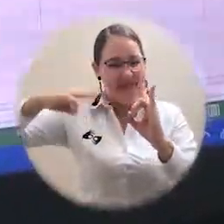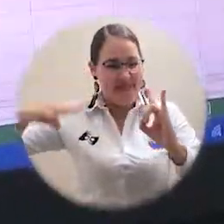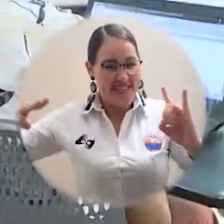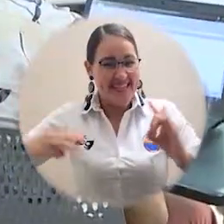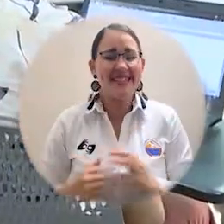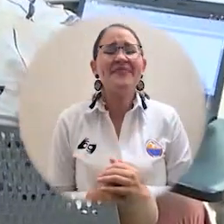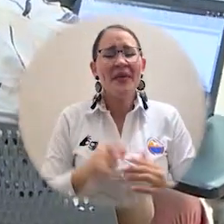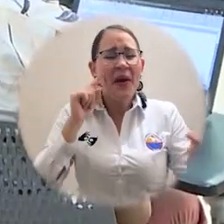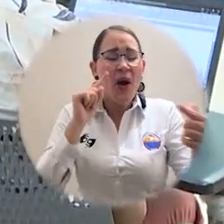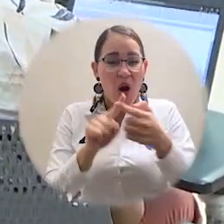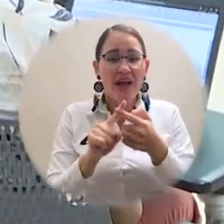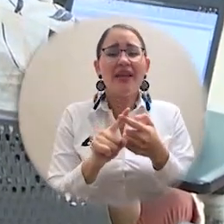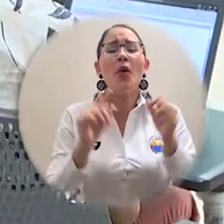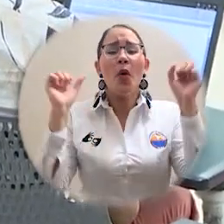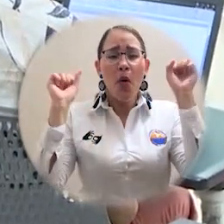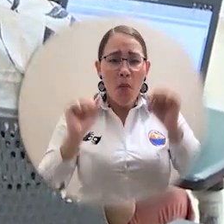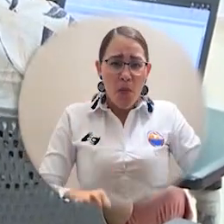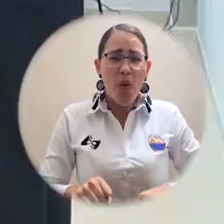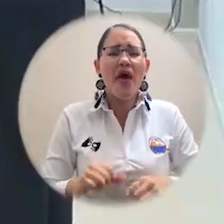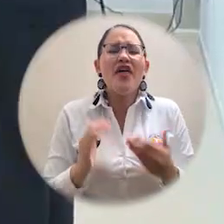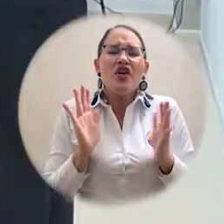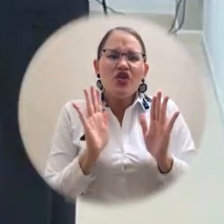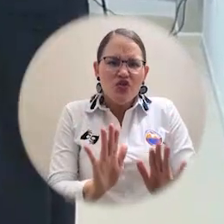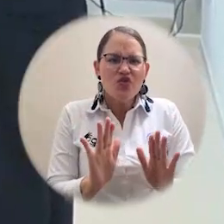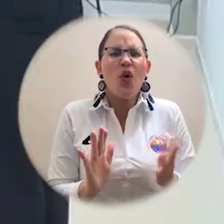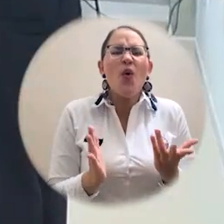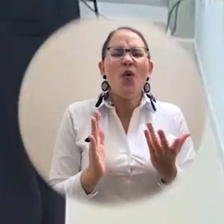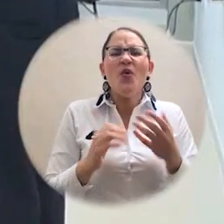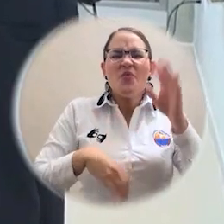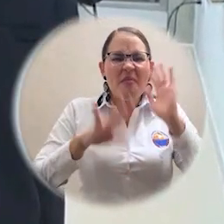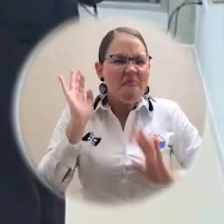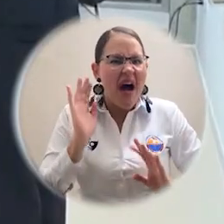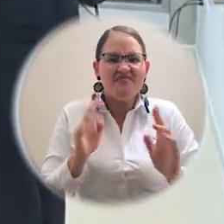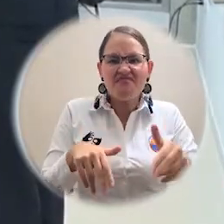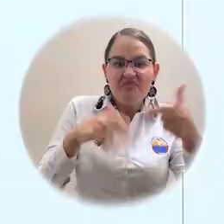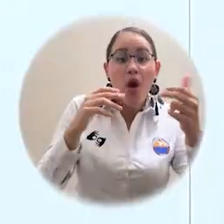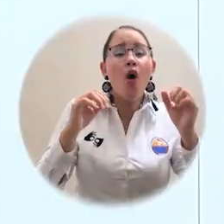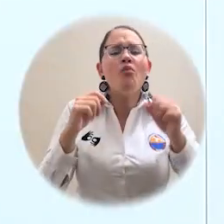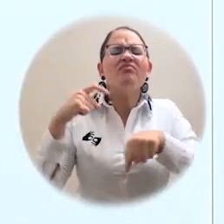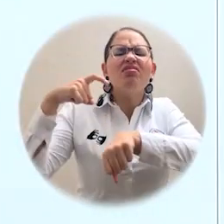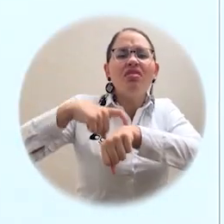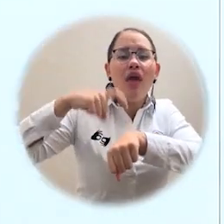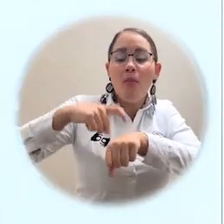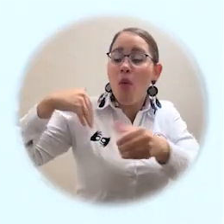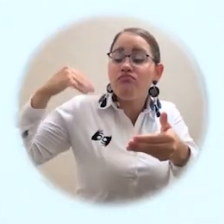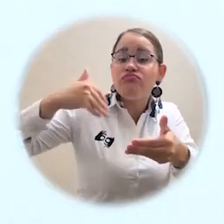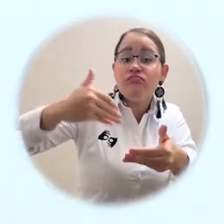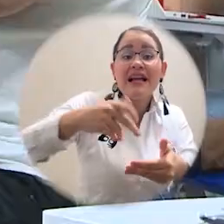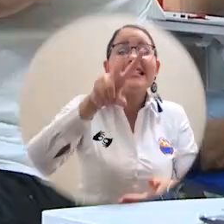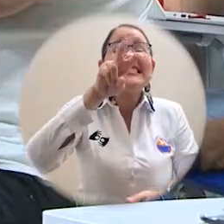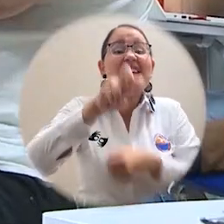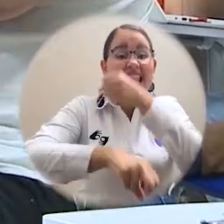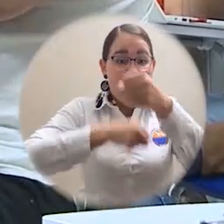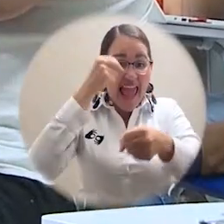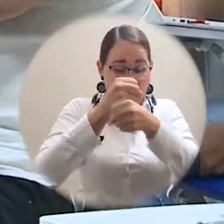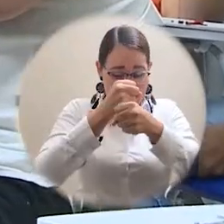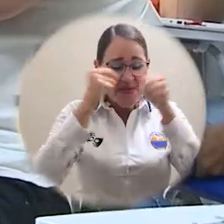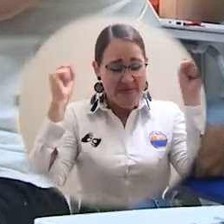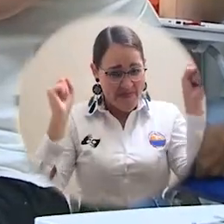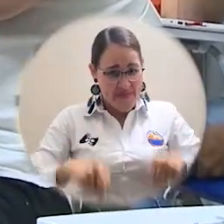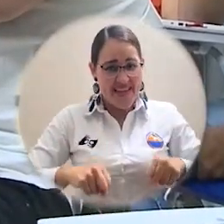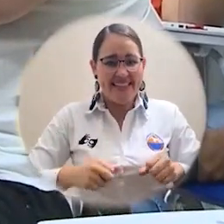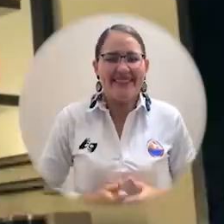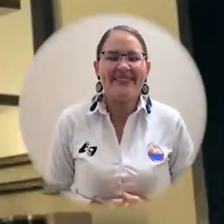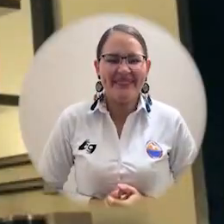doctoral propio de la institución, podrá ser ofertado en la modalidad presencial inicialmente por un periodo de 7 años. Es